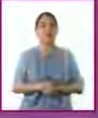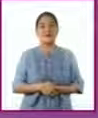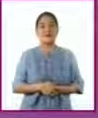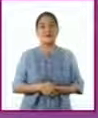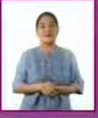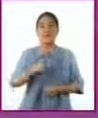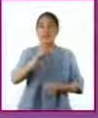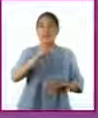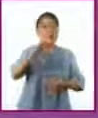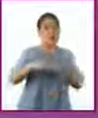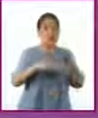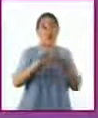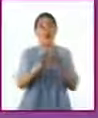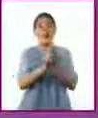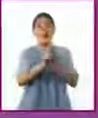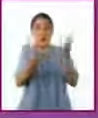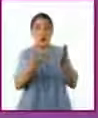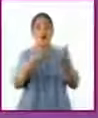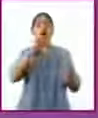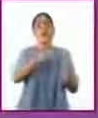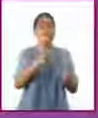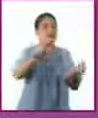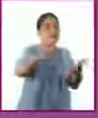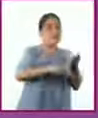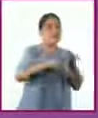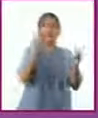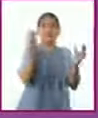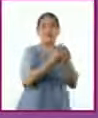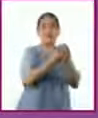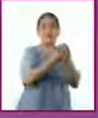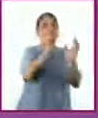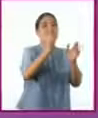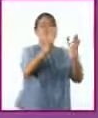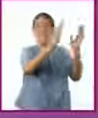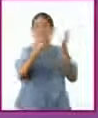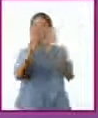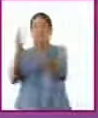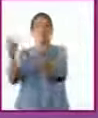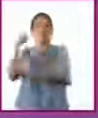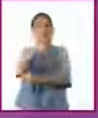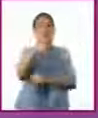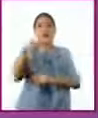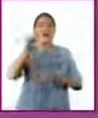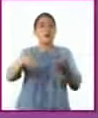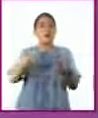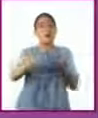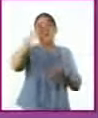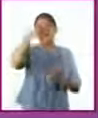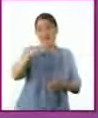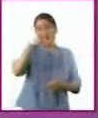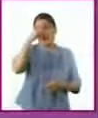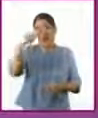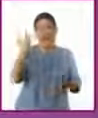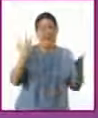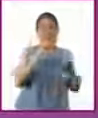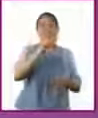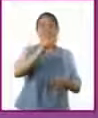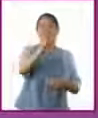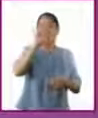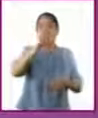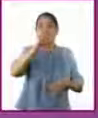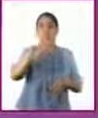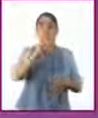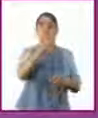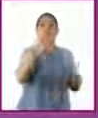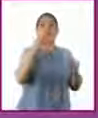Todos los libros ocupan el sitio que les fue asignado con la finalidad de encontrarlos más fácilmente, a partir de una clave